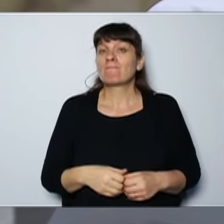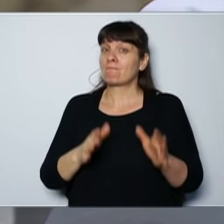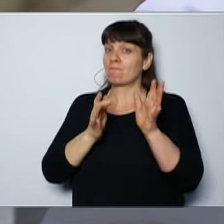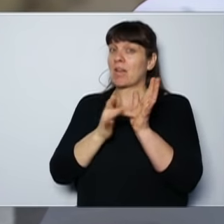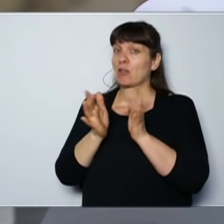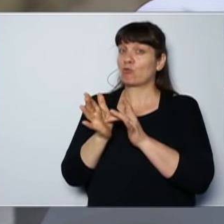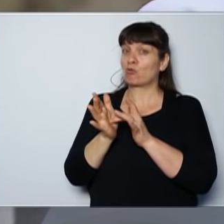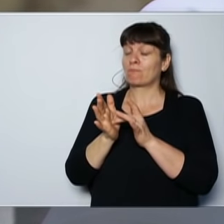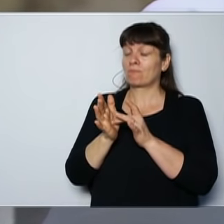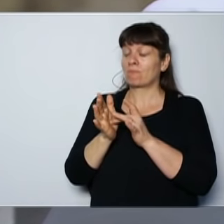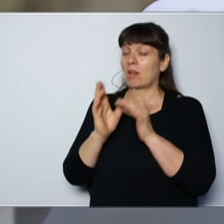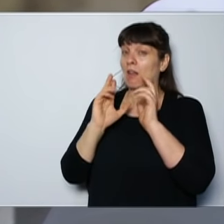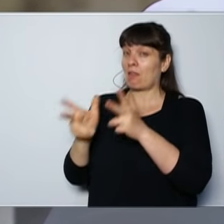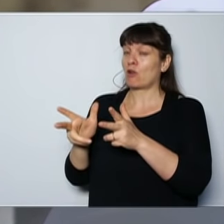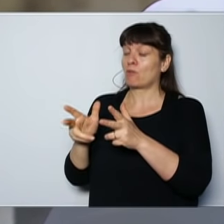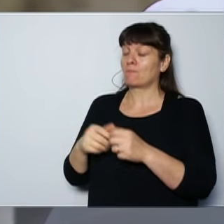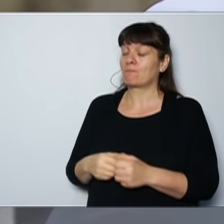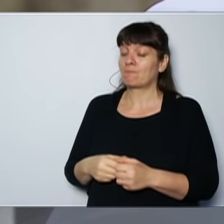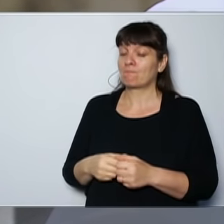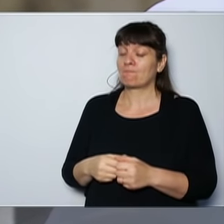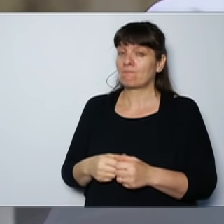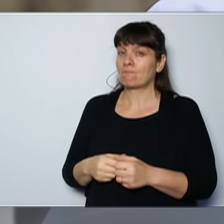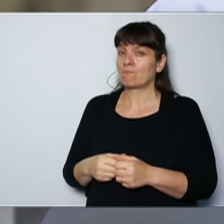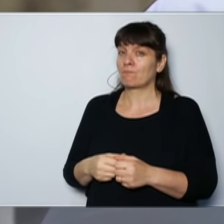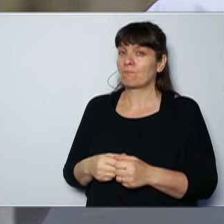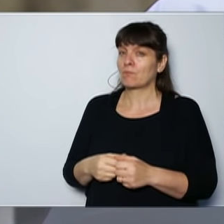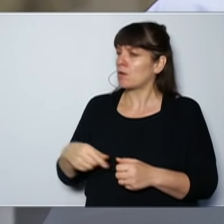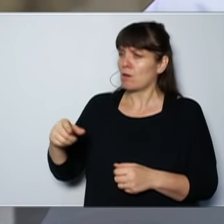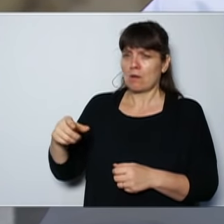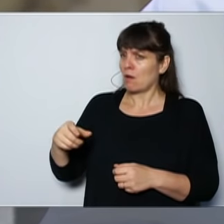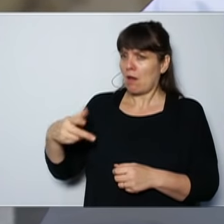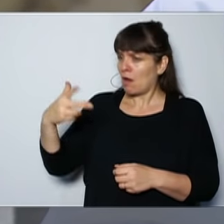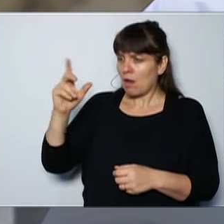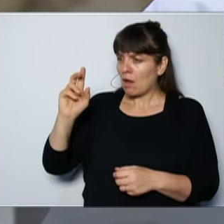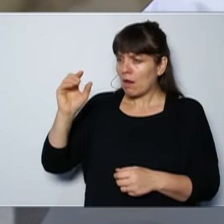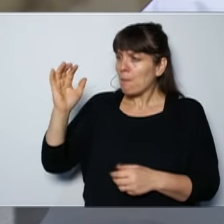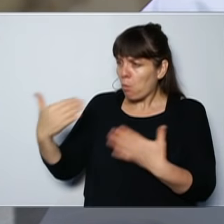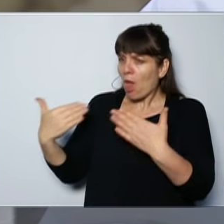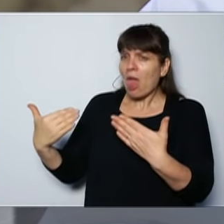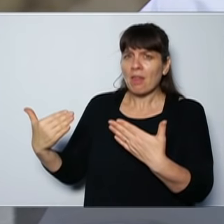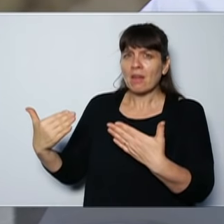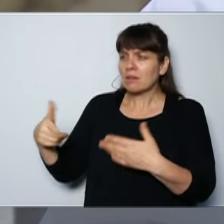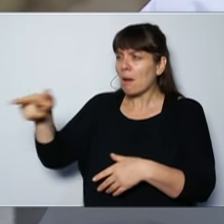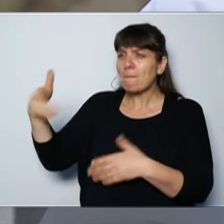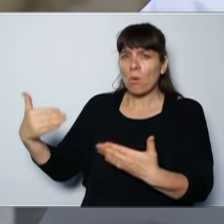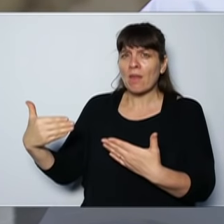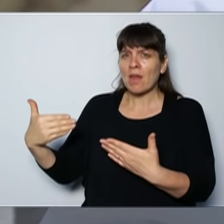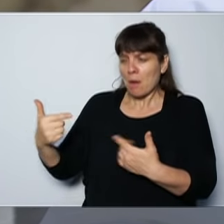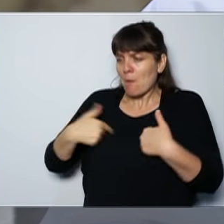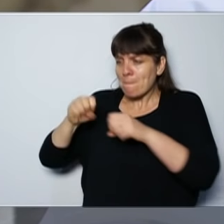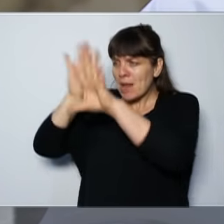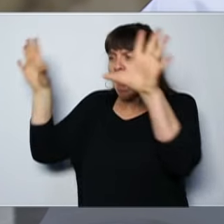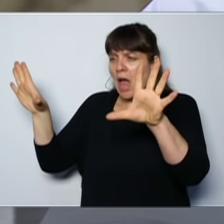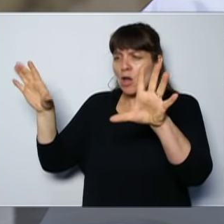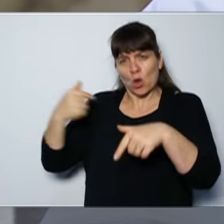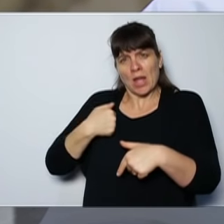Pero Jesús les dijo: No se lo impidan, porque nadie puede hacer un